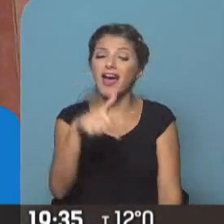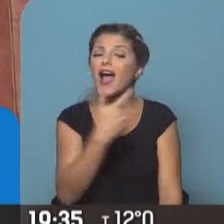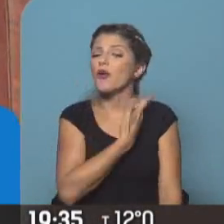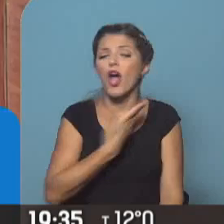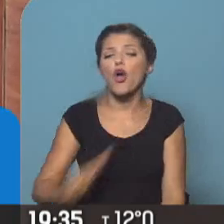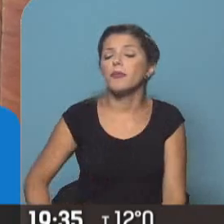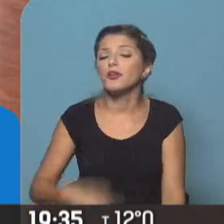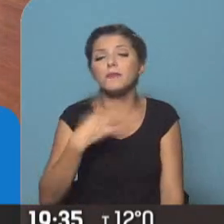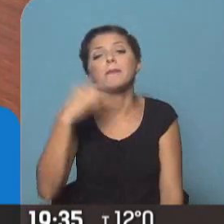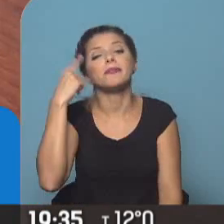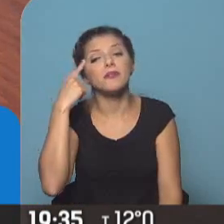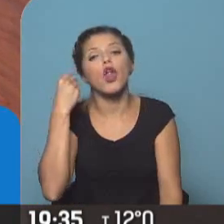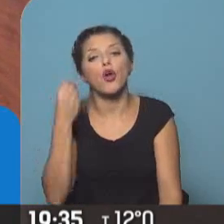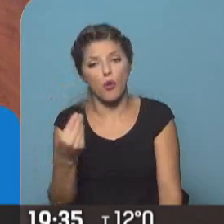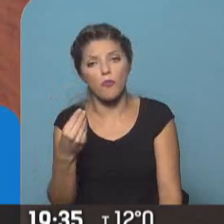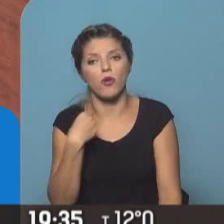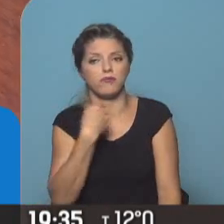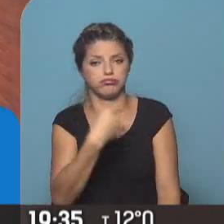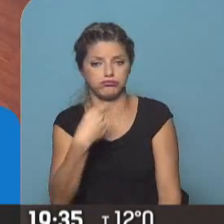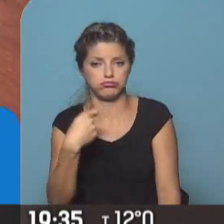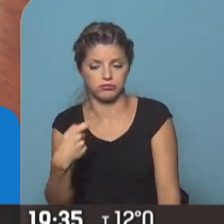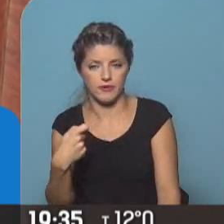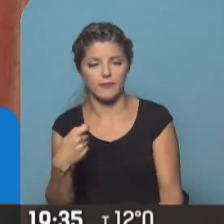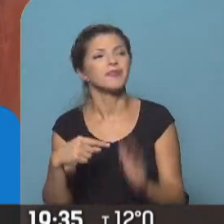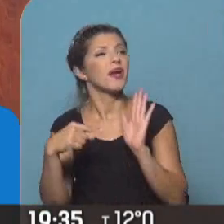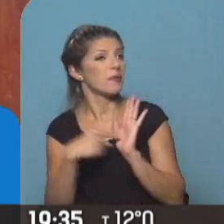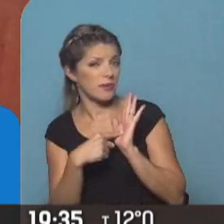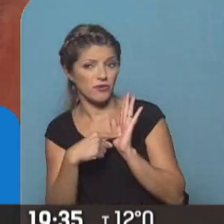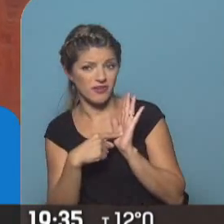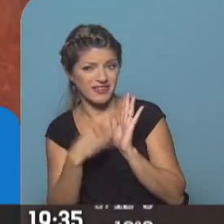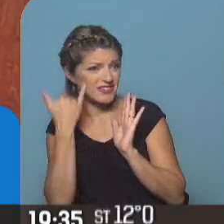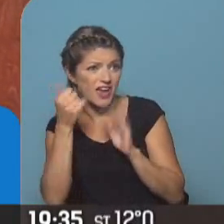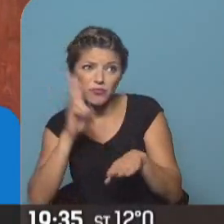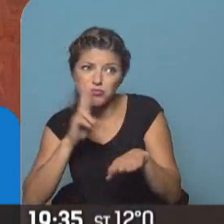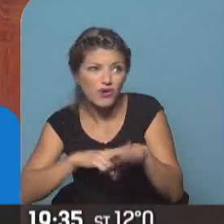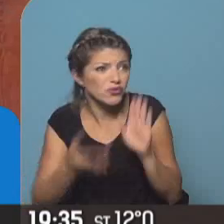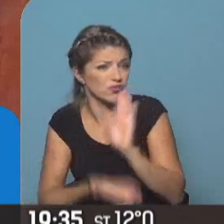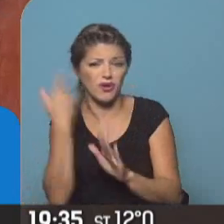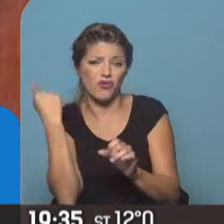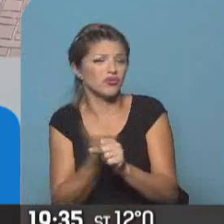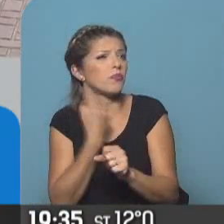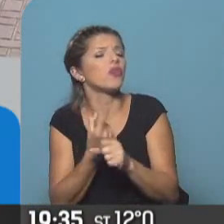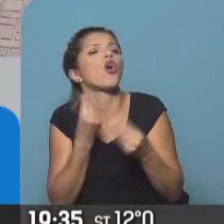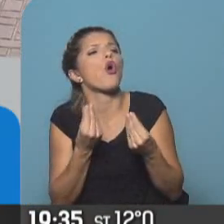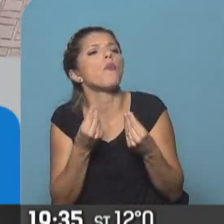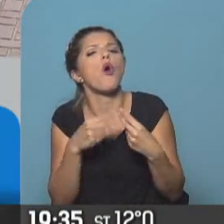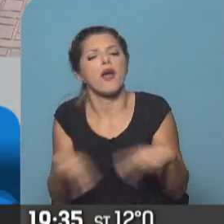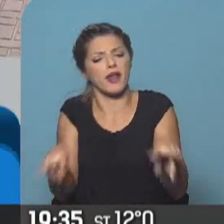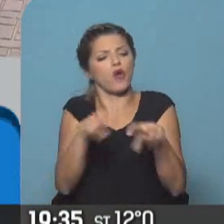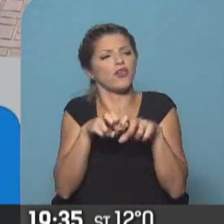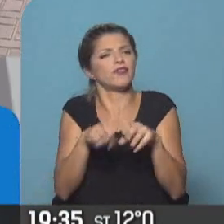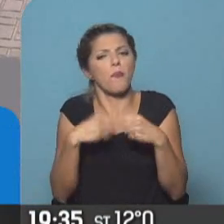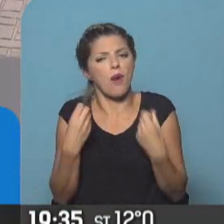equilibrar las cargas. Sí, pero justamente los ingresos, que ya no se pueden aumentar más impuestos. ¿Cómo se puede mejorar los ingresos? Mira, lo que tendría